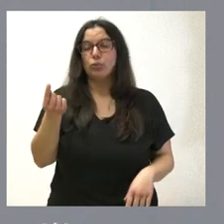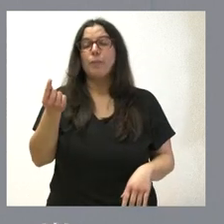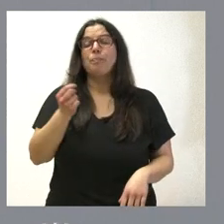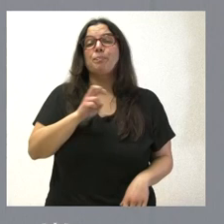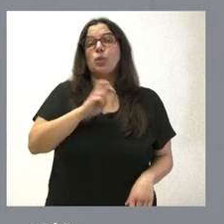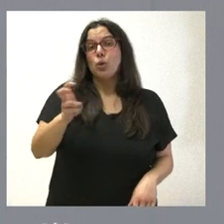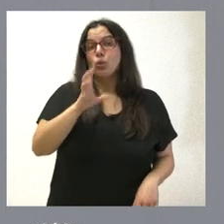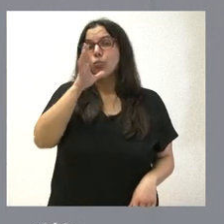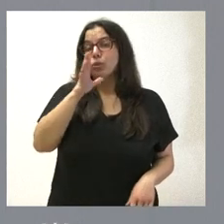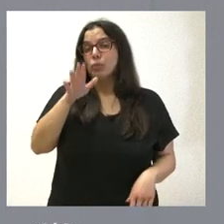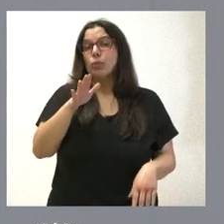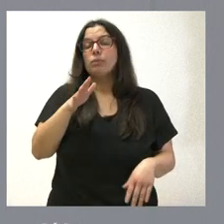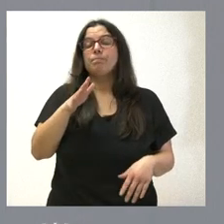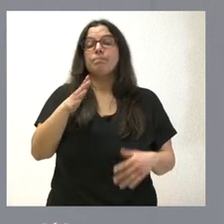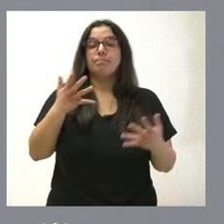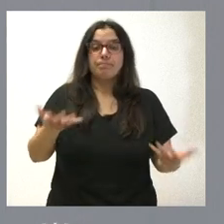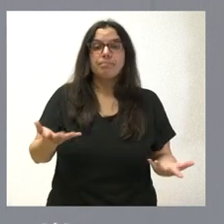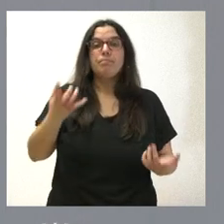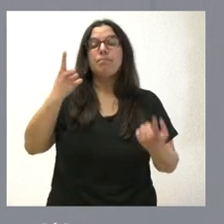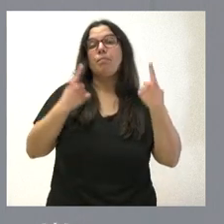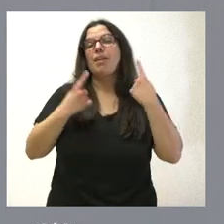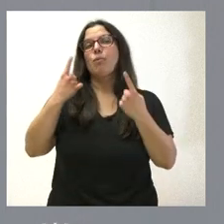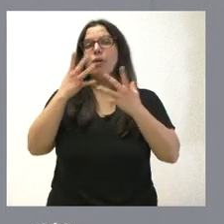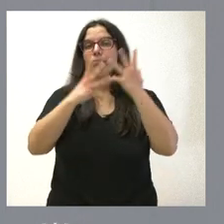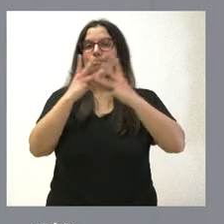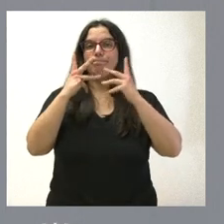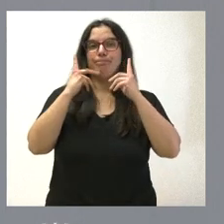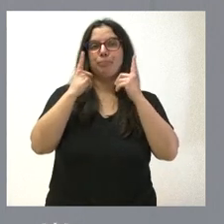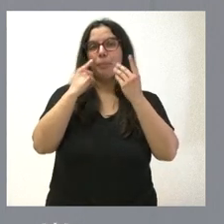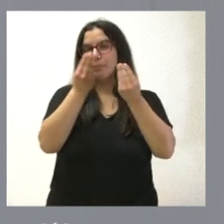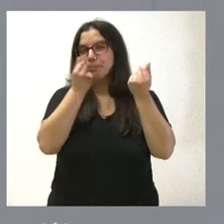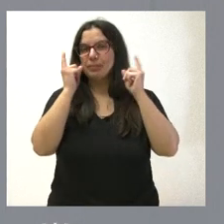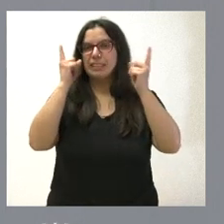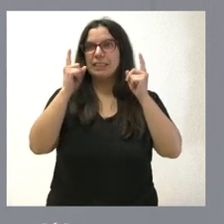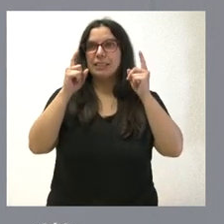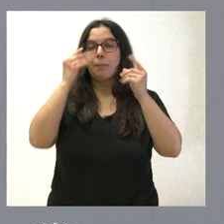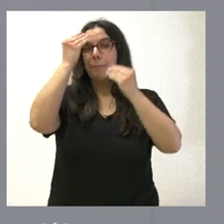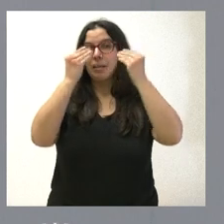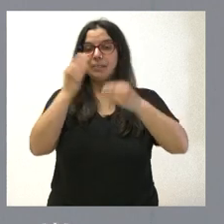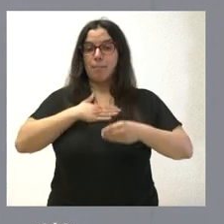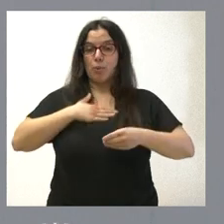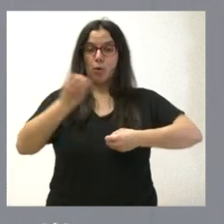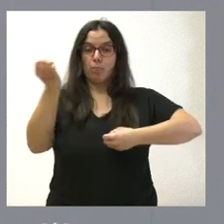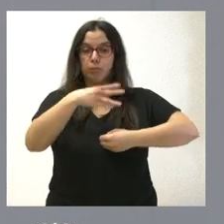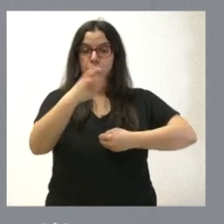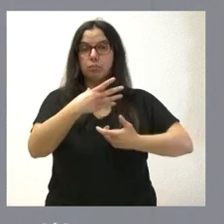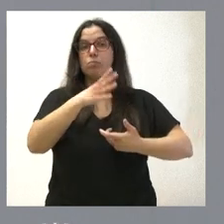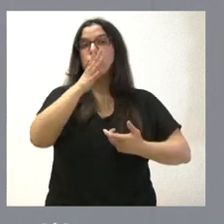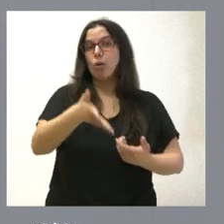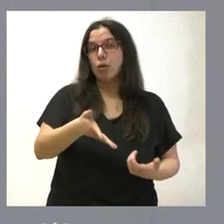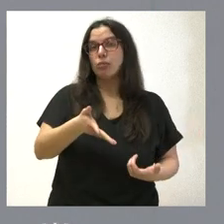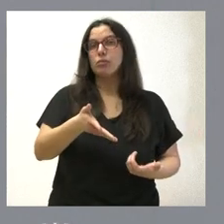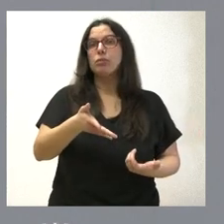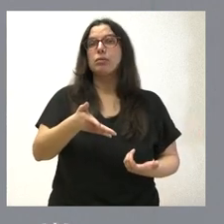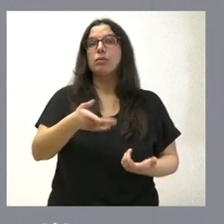en último lugar algunas expectativas en términos de ingresos propios de la comunidad como consecuencia de